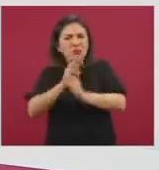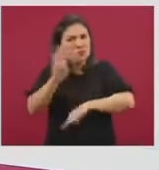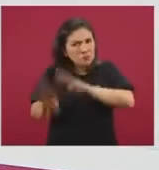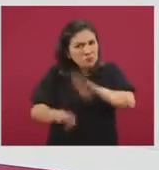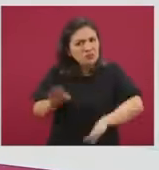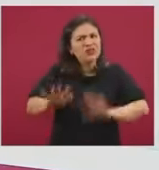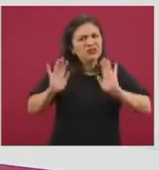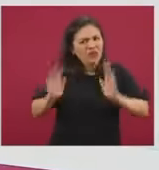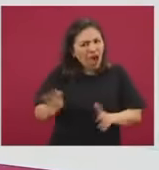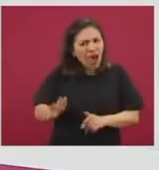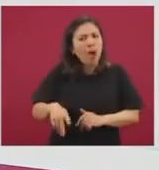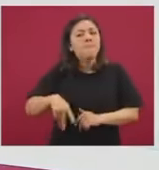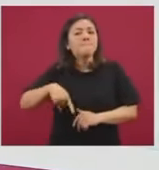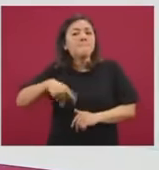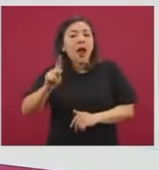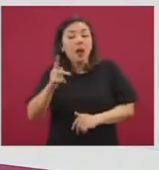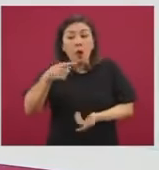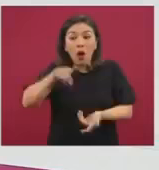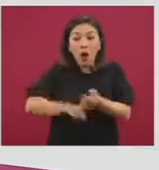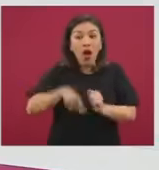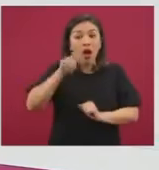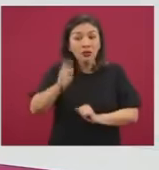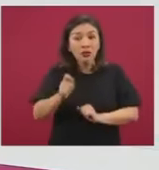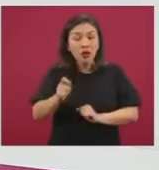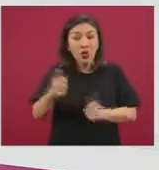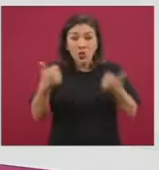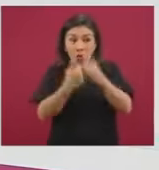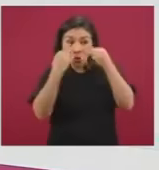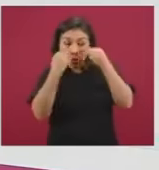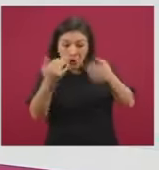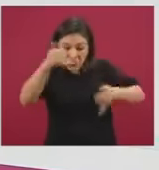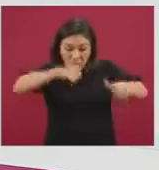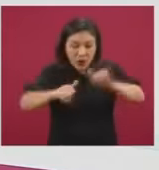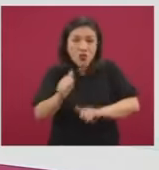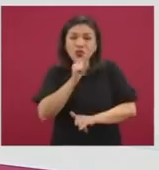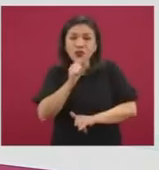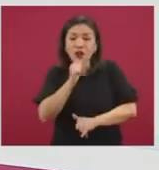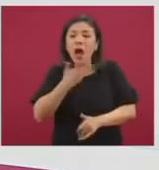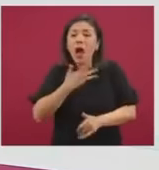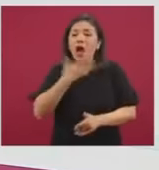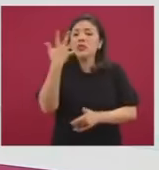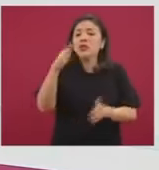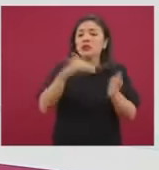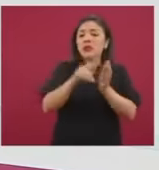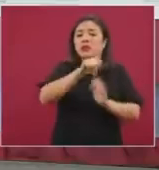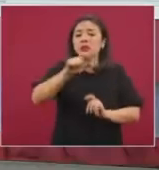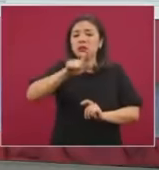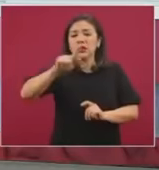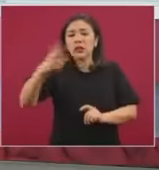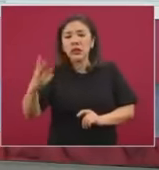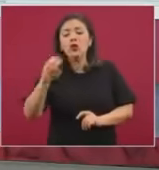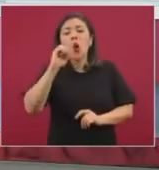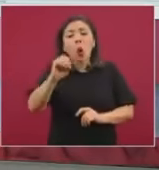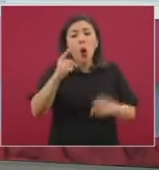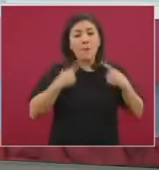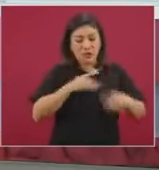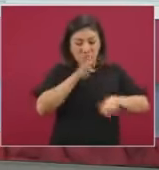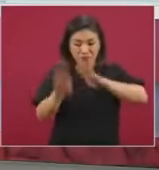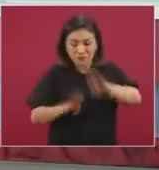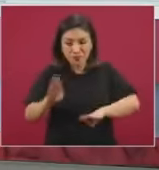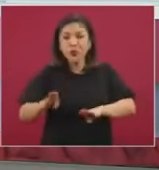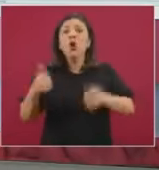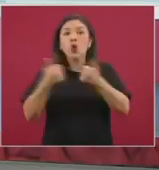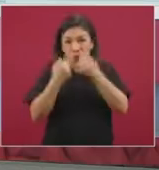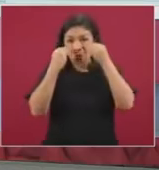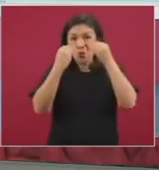que han tenido ya sea defunciones que no tuvieron muestra, 10.773, o defunciones que sí tuvieron muestra pero